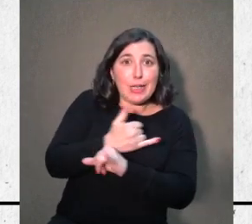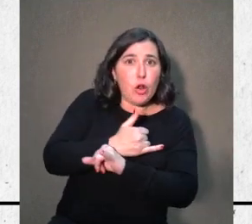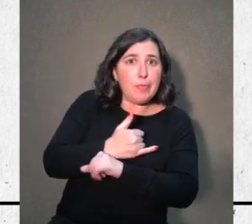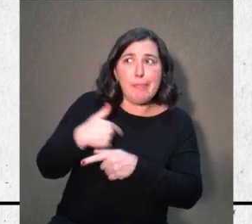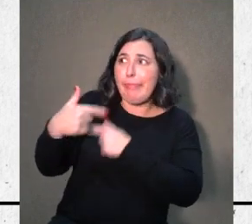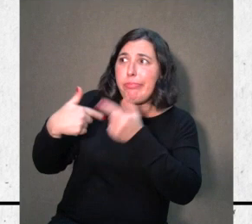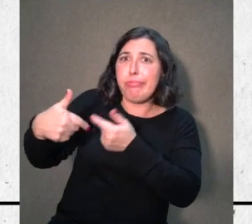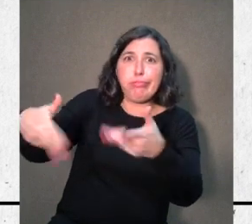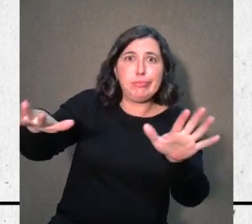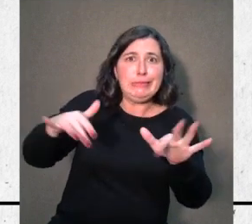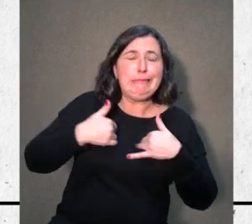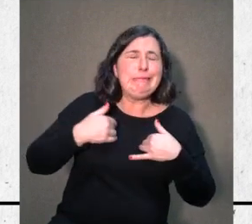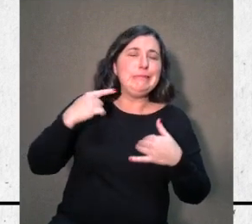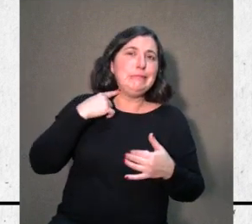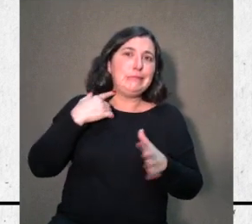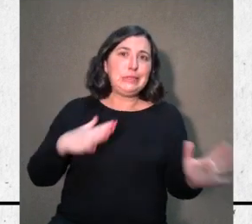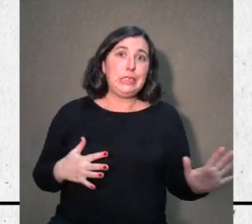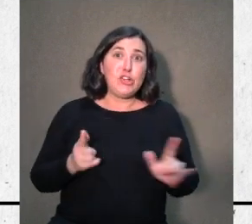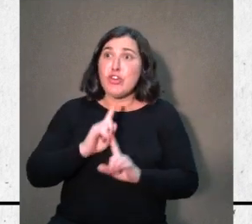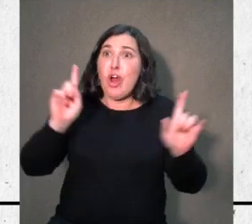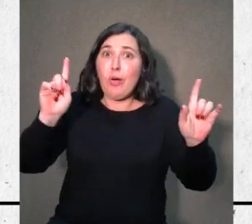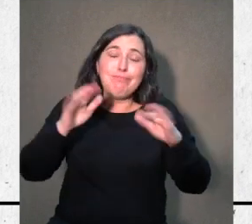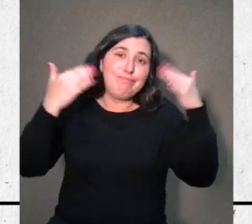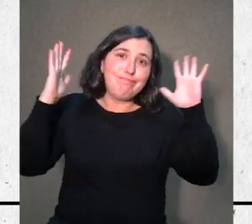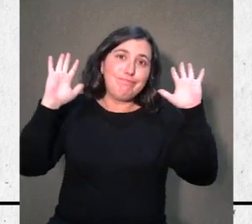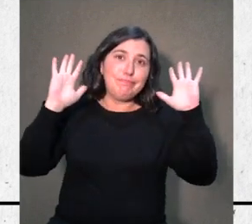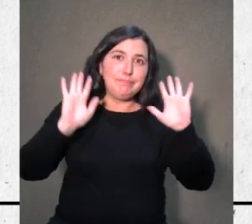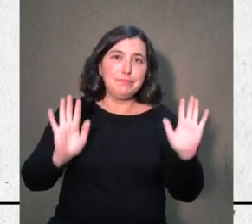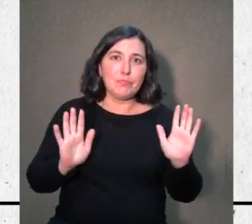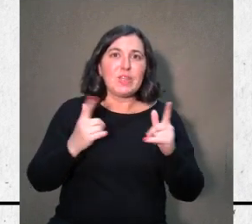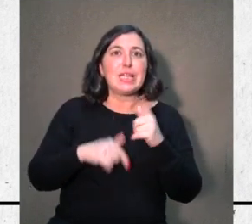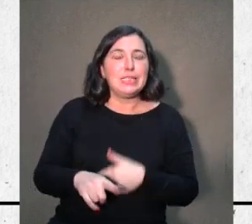pimba, ya pasó, las notas siguieron sonando. Claro. Y si vos no metiste la tuya, no la metiste.